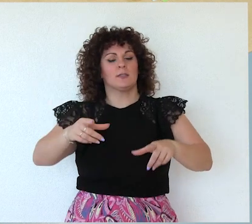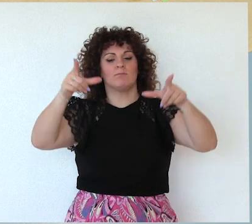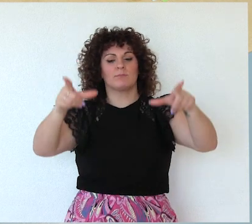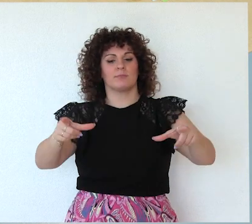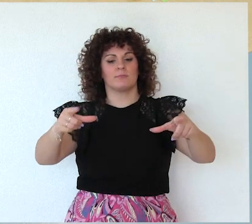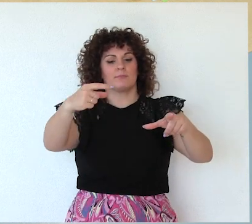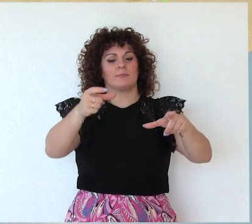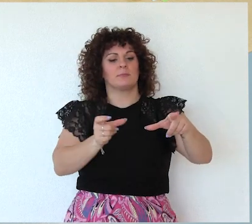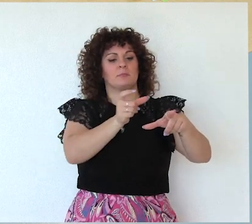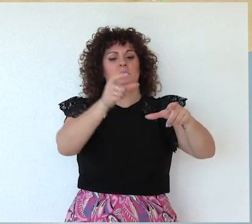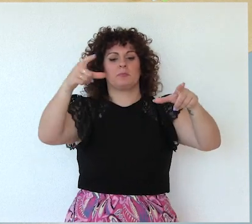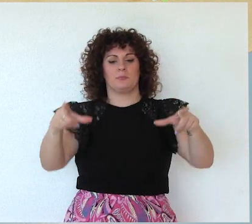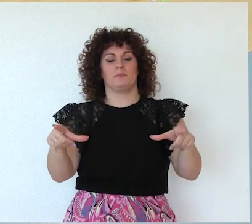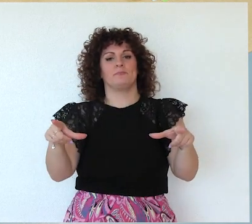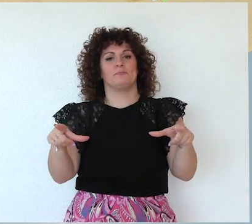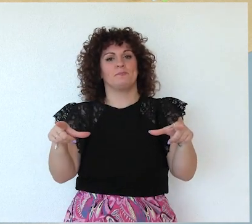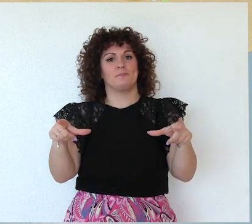folio.